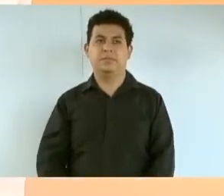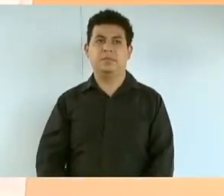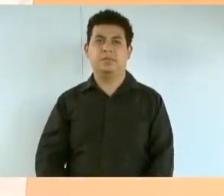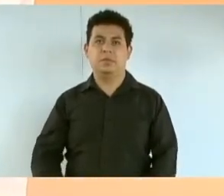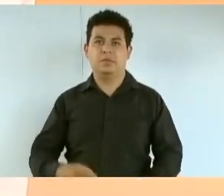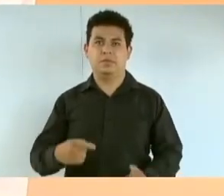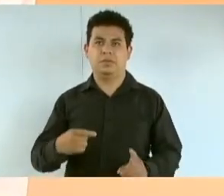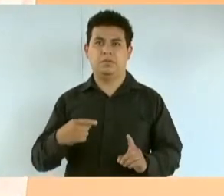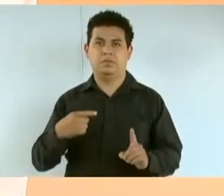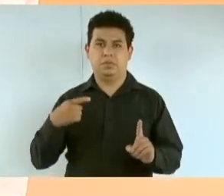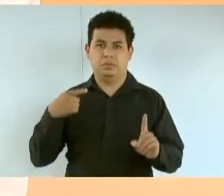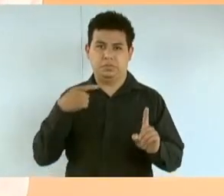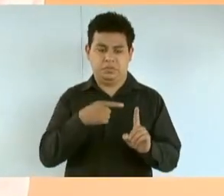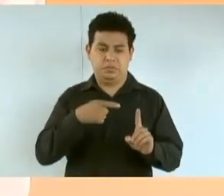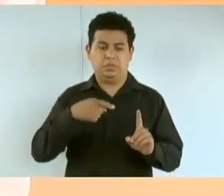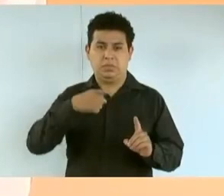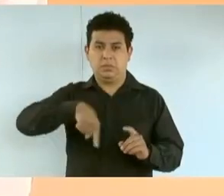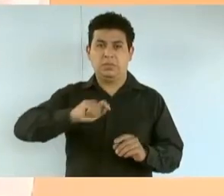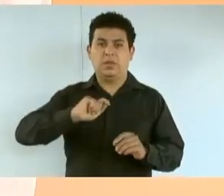terminar nuestro gobierno